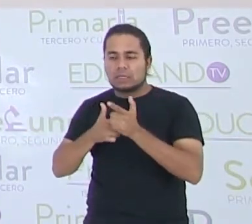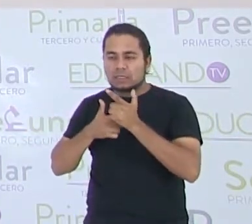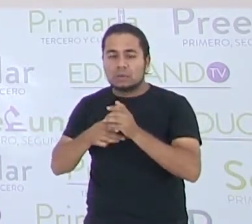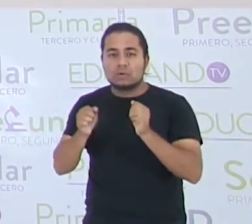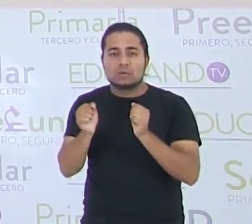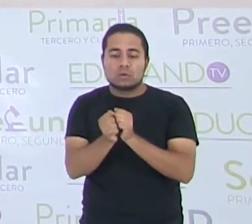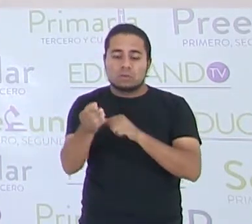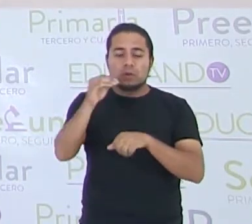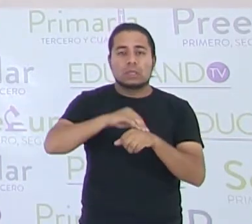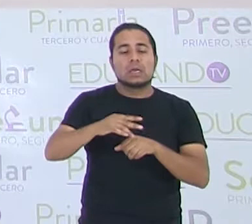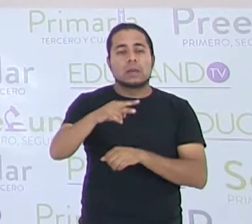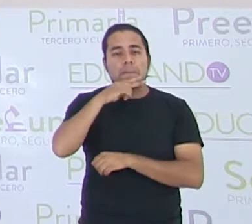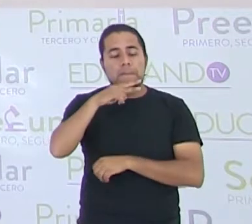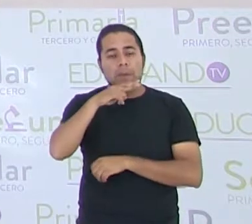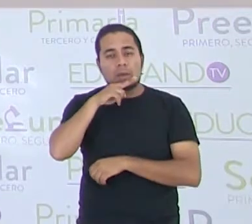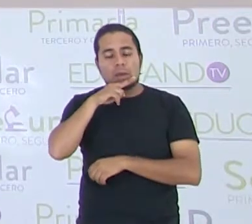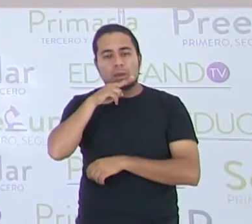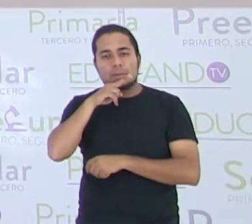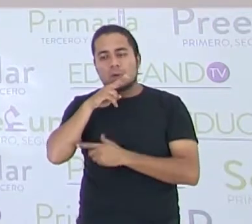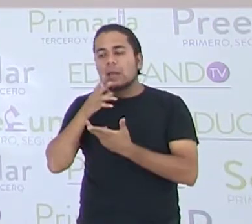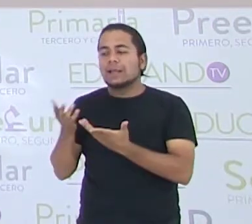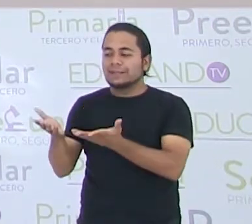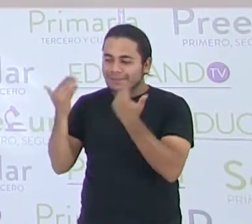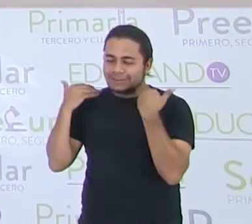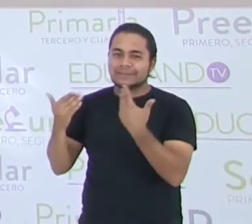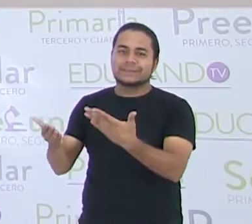verde. Involucró